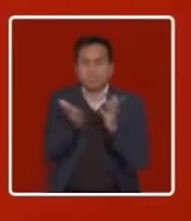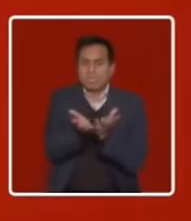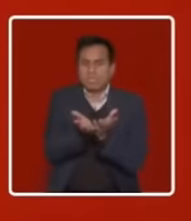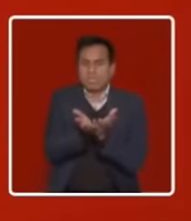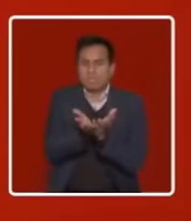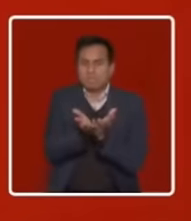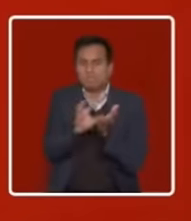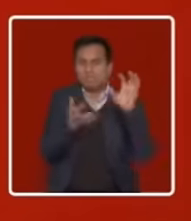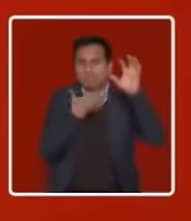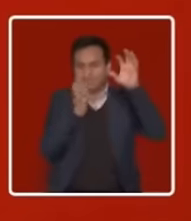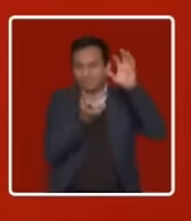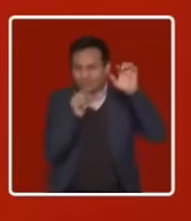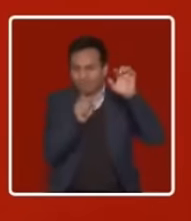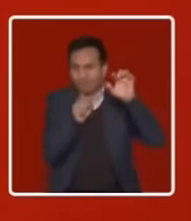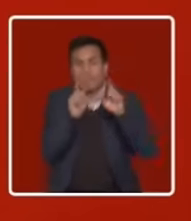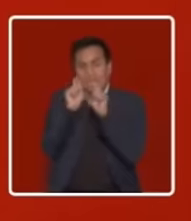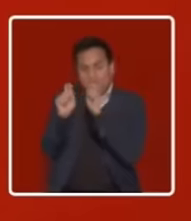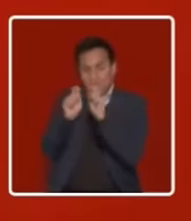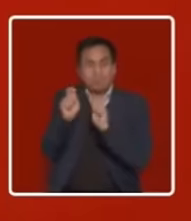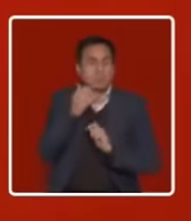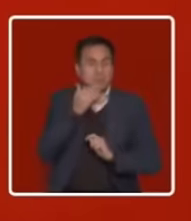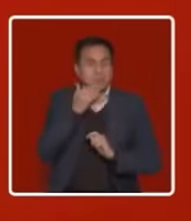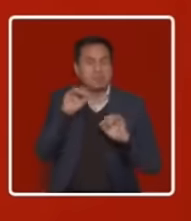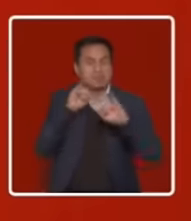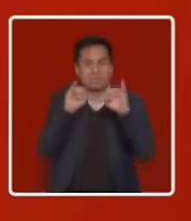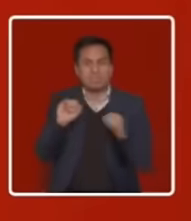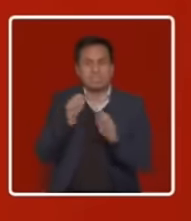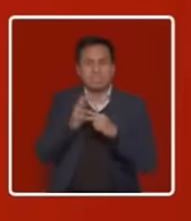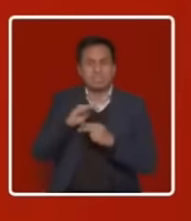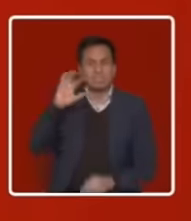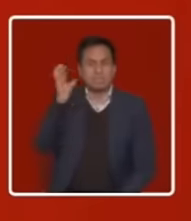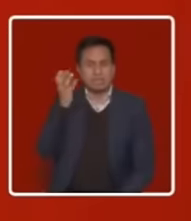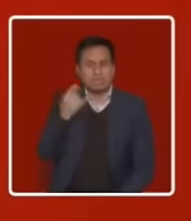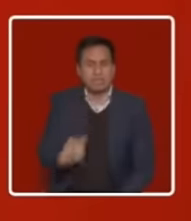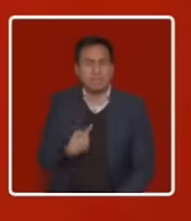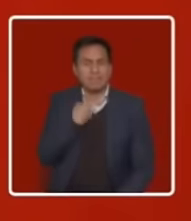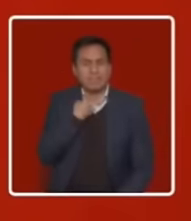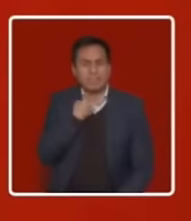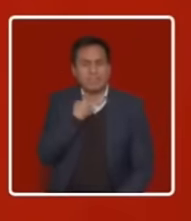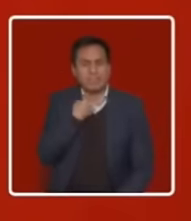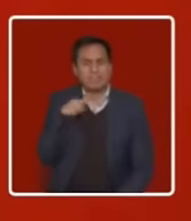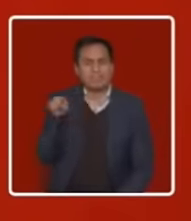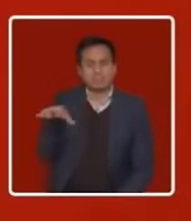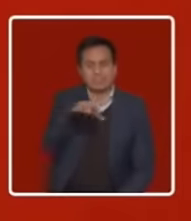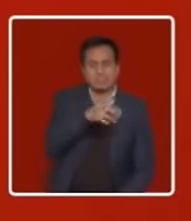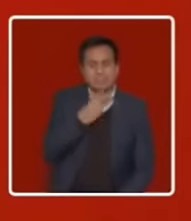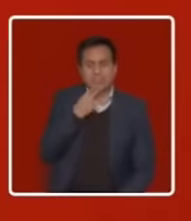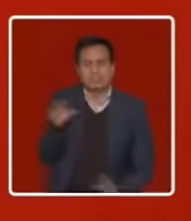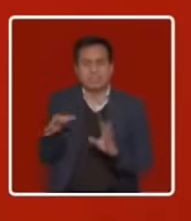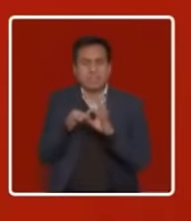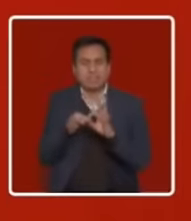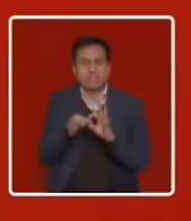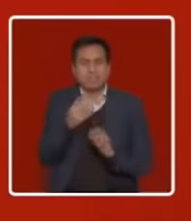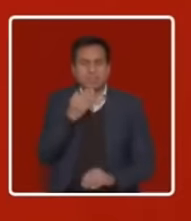desde la Antártica, los riesgos que esto entraña y la manera en que la crisis climática afecta a los ecosistemas dependientes y